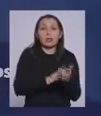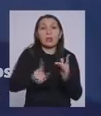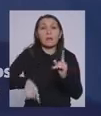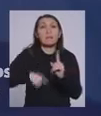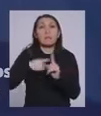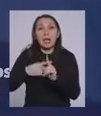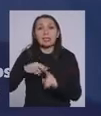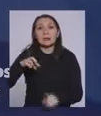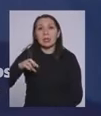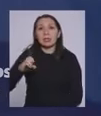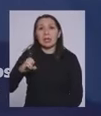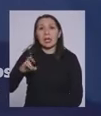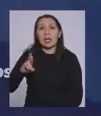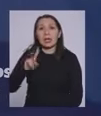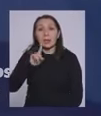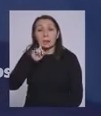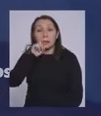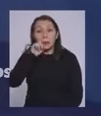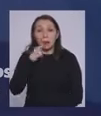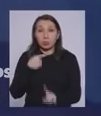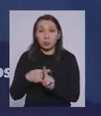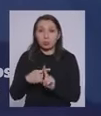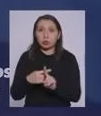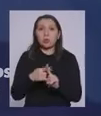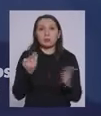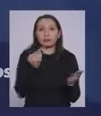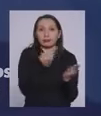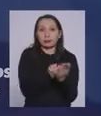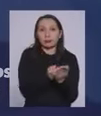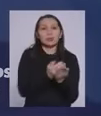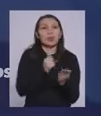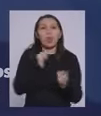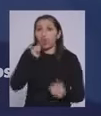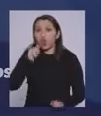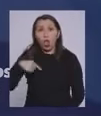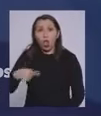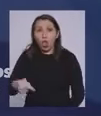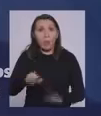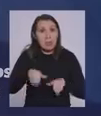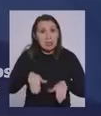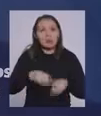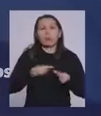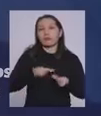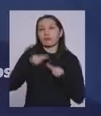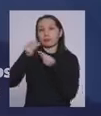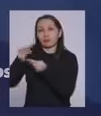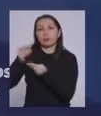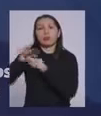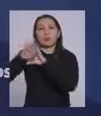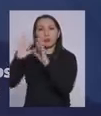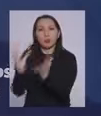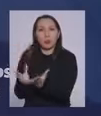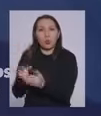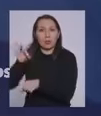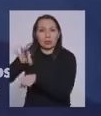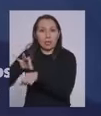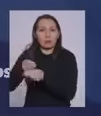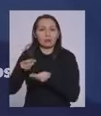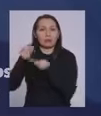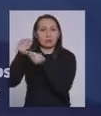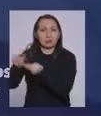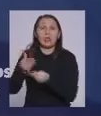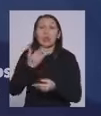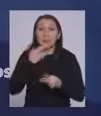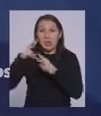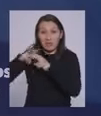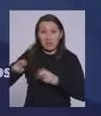más la PCR positiva, que es el informe diario que les entregamos a ustedes. Además, en el informe